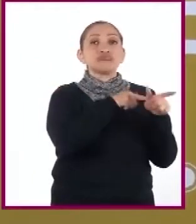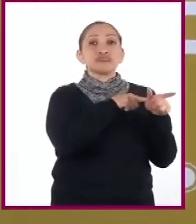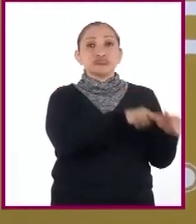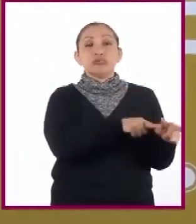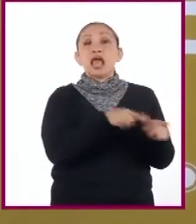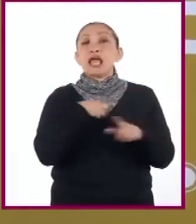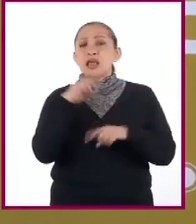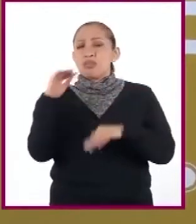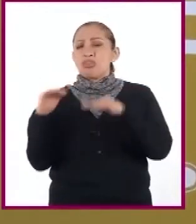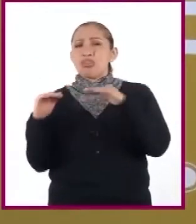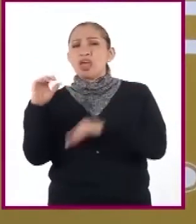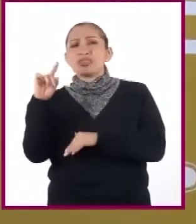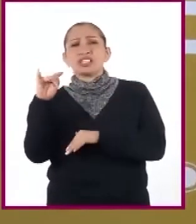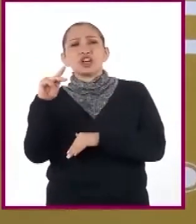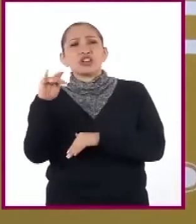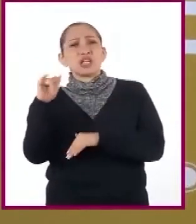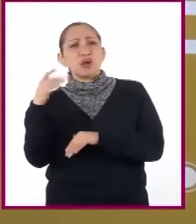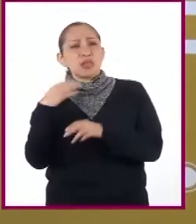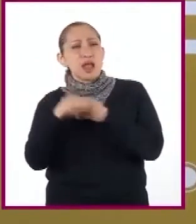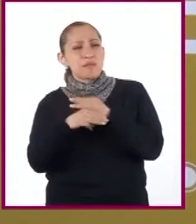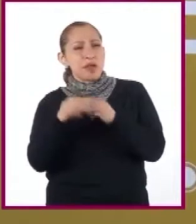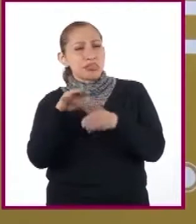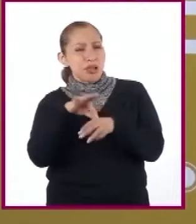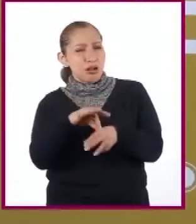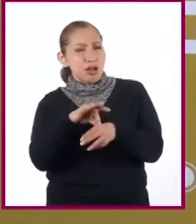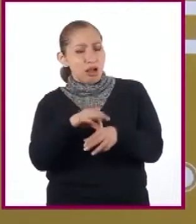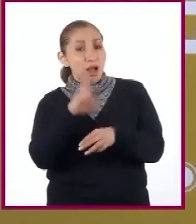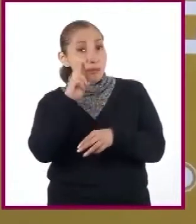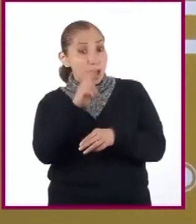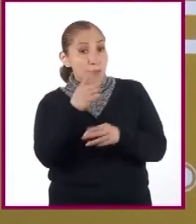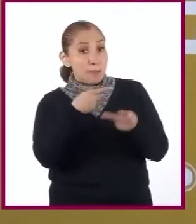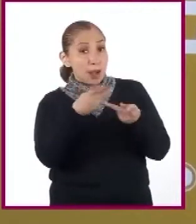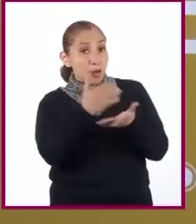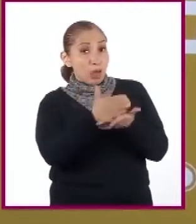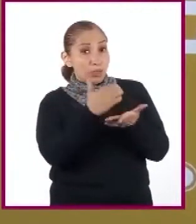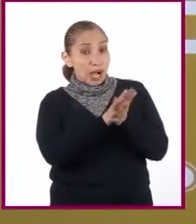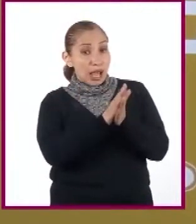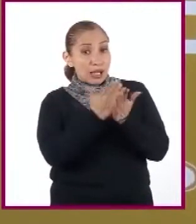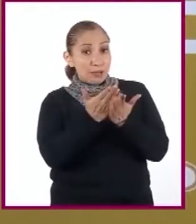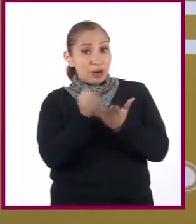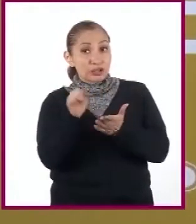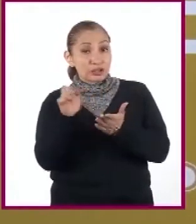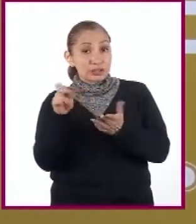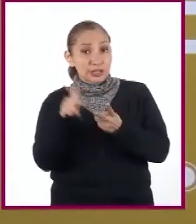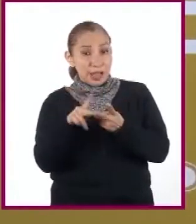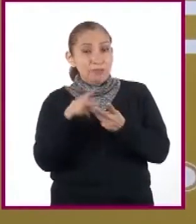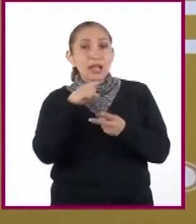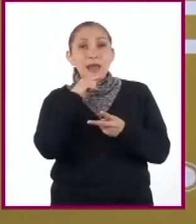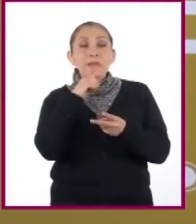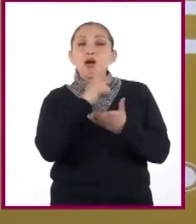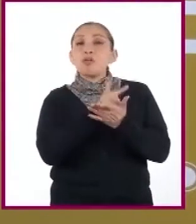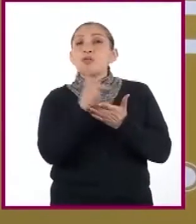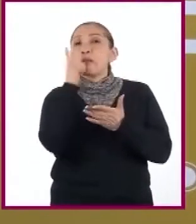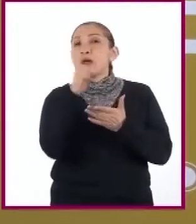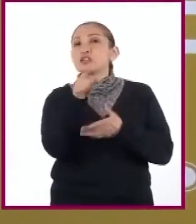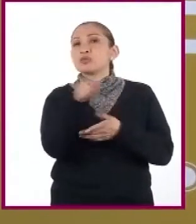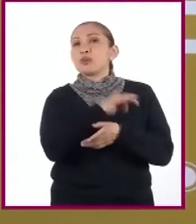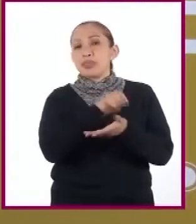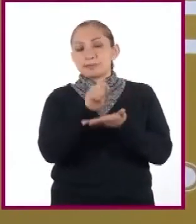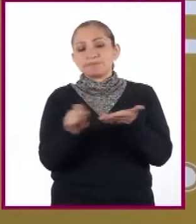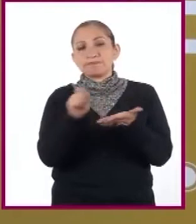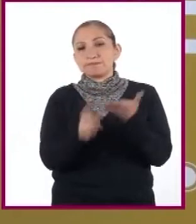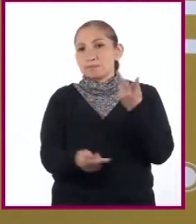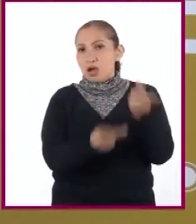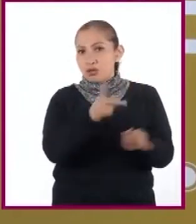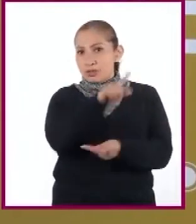y discontinua de la materia. No olviden tener a la mano su cuaderno, libro de texto y lápiz o pluma para que puedan anotar las